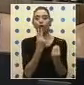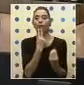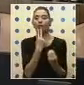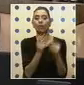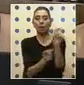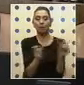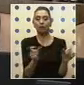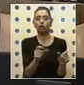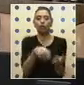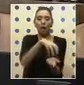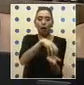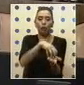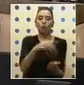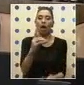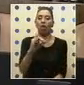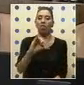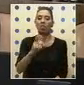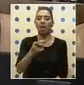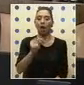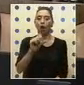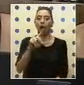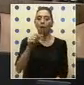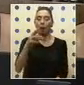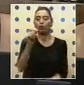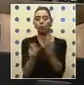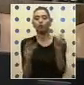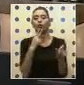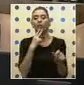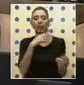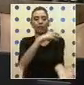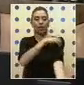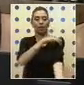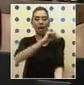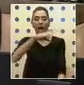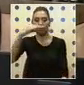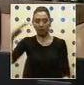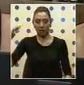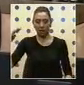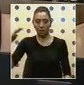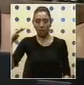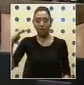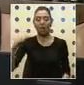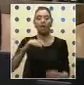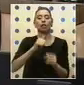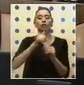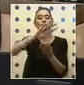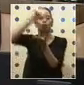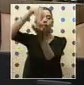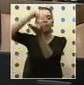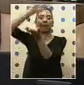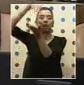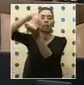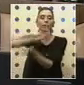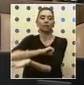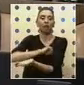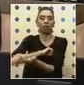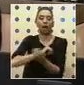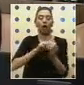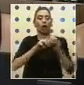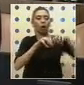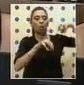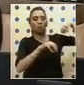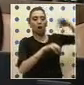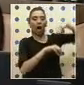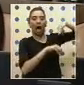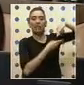de la comuna de Diego de Almagro y de la población de la región de Atacama que por ser víctimas del centralismo del país permanece aislada y